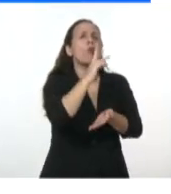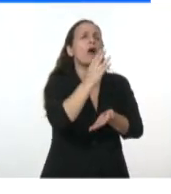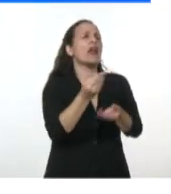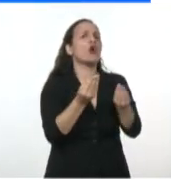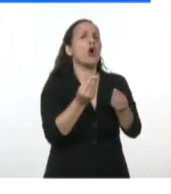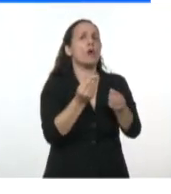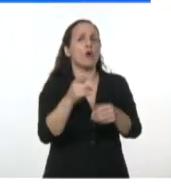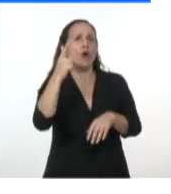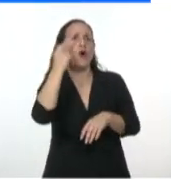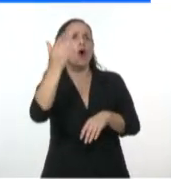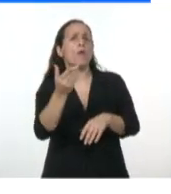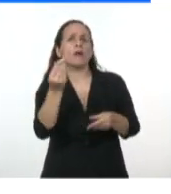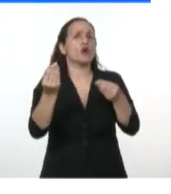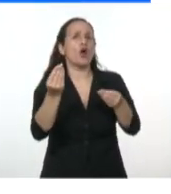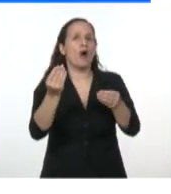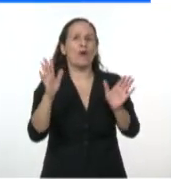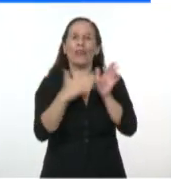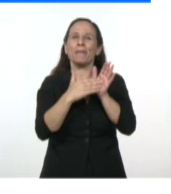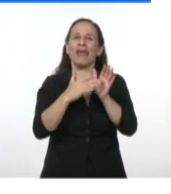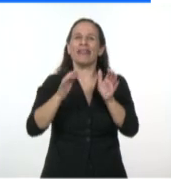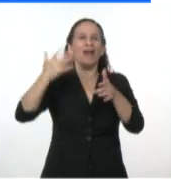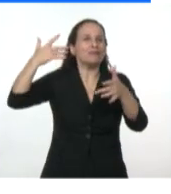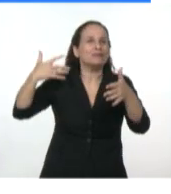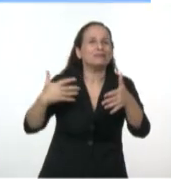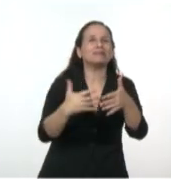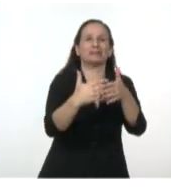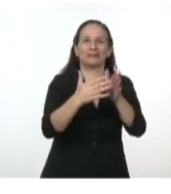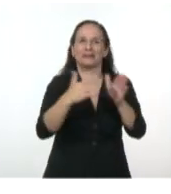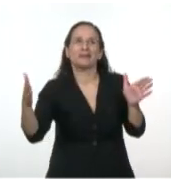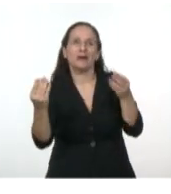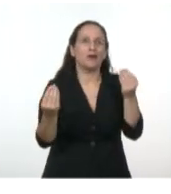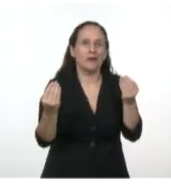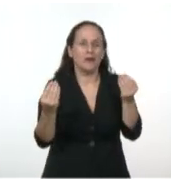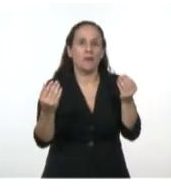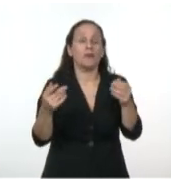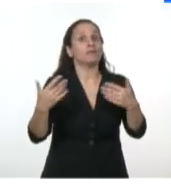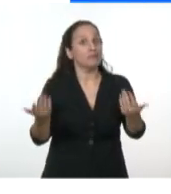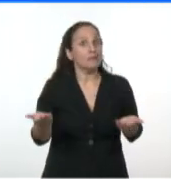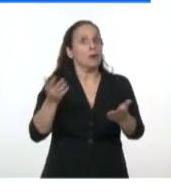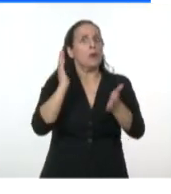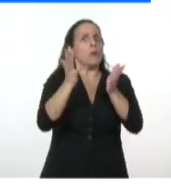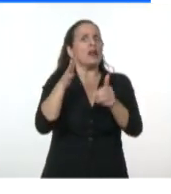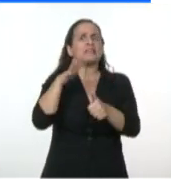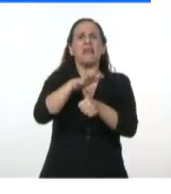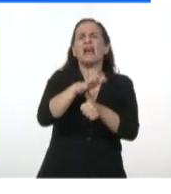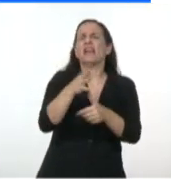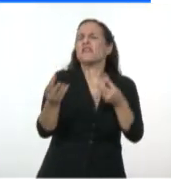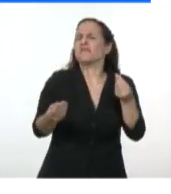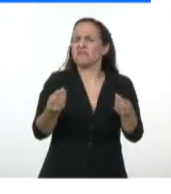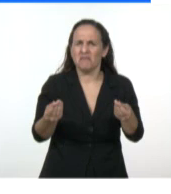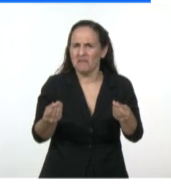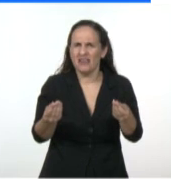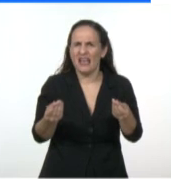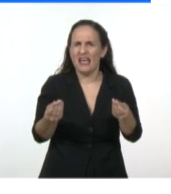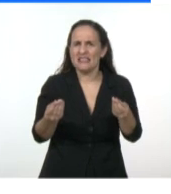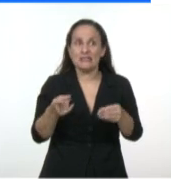un momento histórico social. Entonces, cuando hablamos de violencia de género, hablamos de aquel